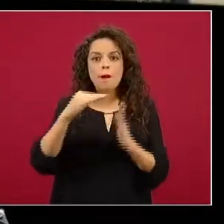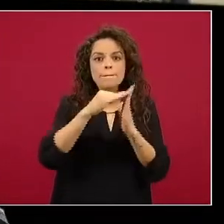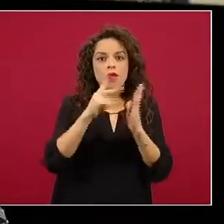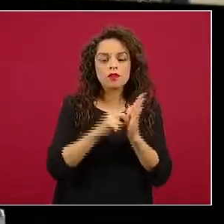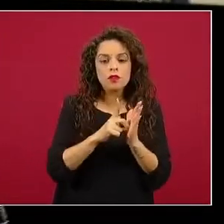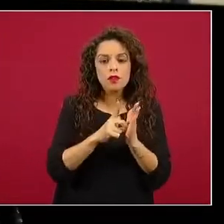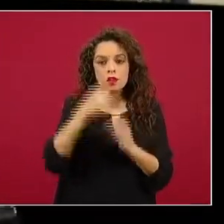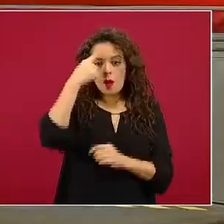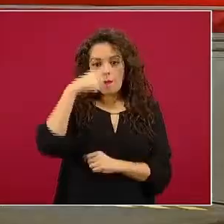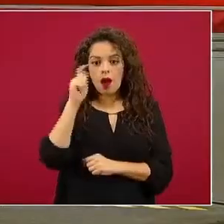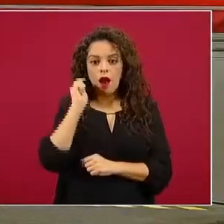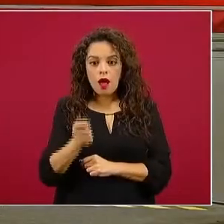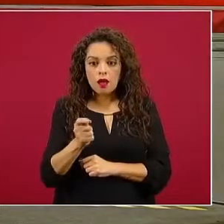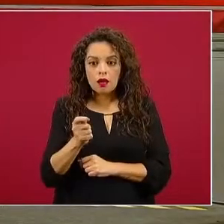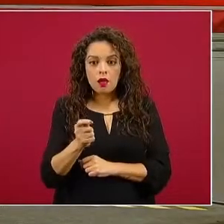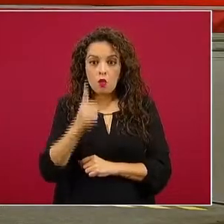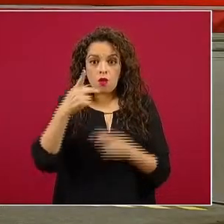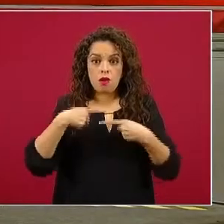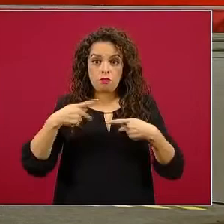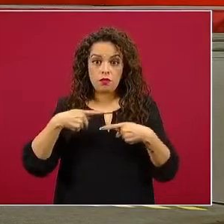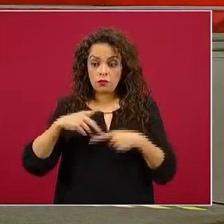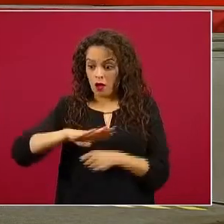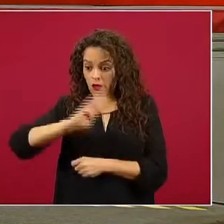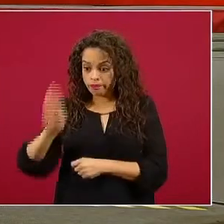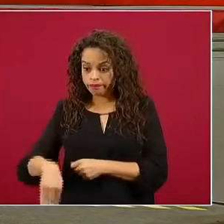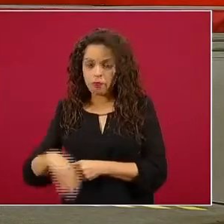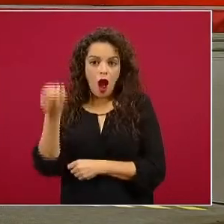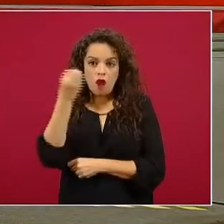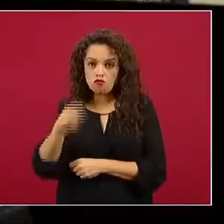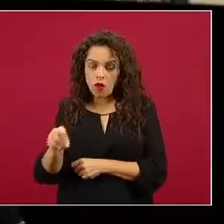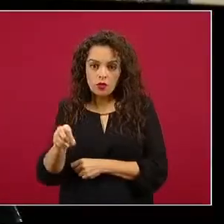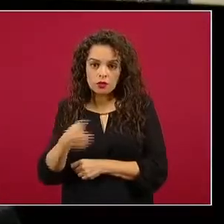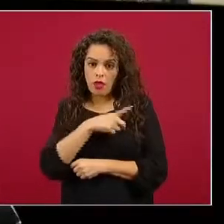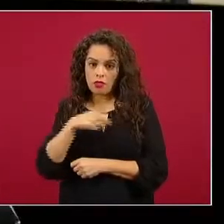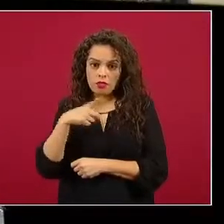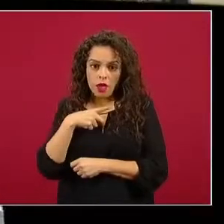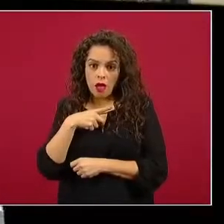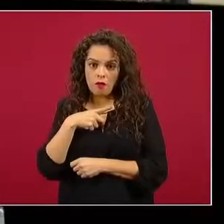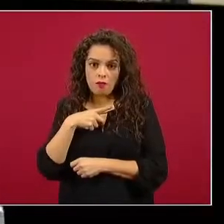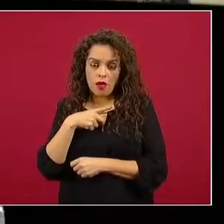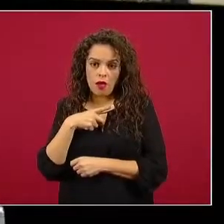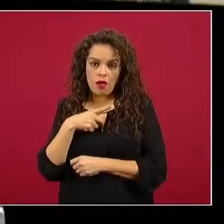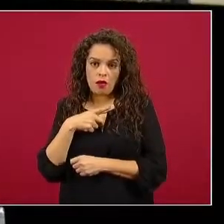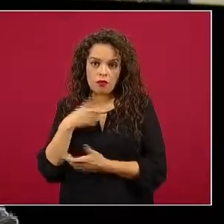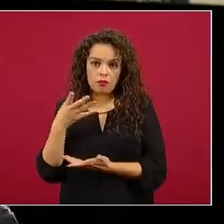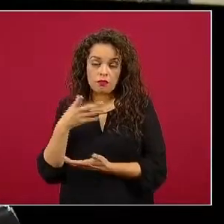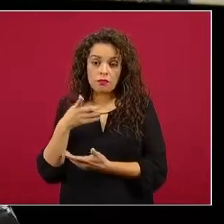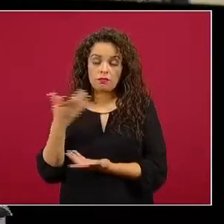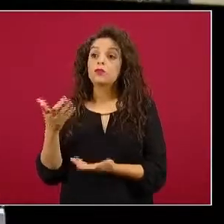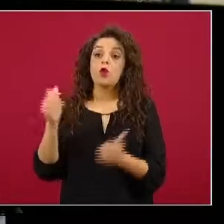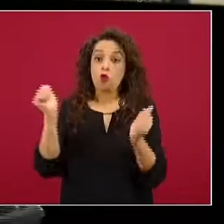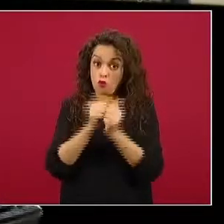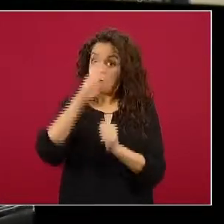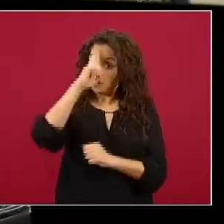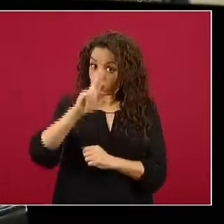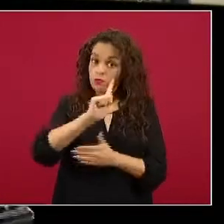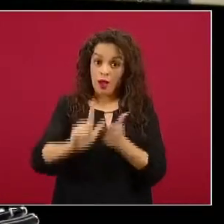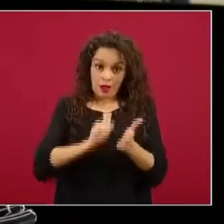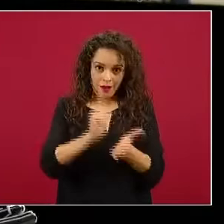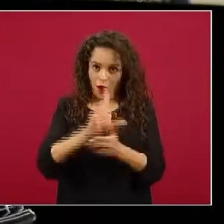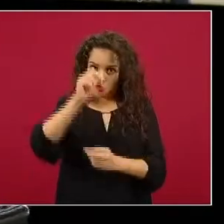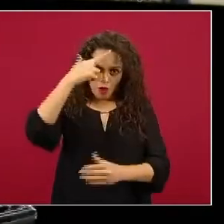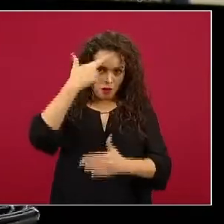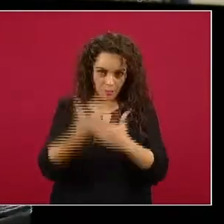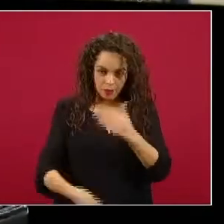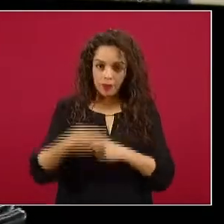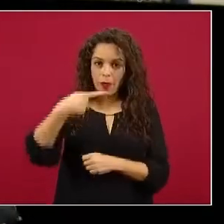fuerza hacen que cuando alguien fallece, pues le quiten sus órganos, o sea, con base en la ley, no cuestiones ilegales, con base en la ley. ¿Existe algo así